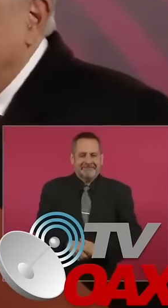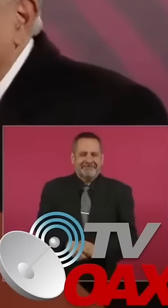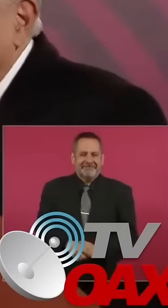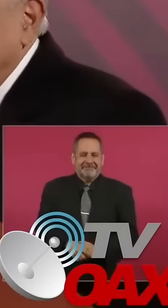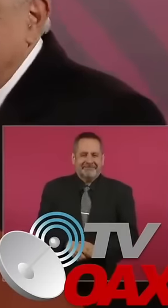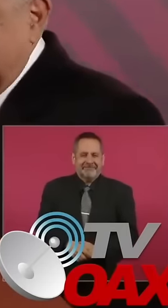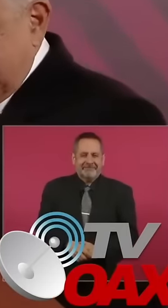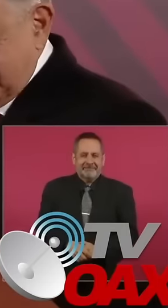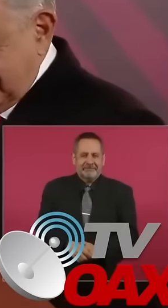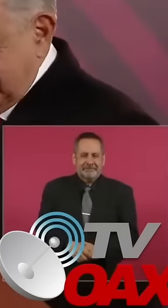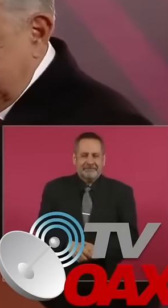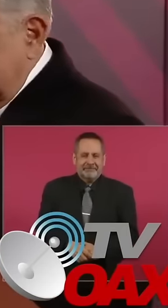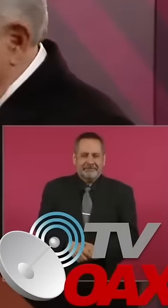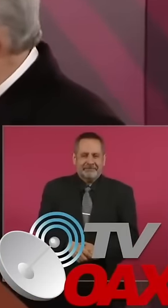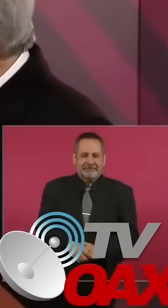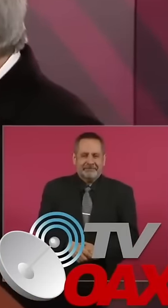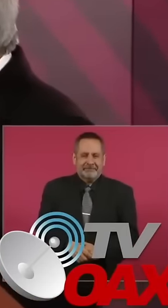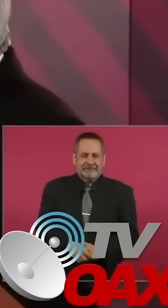Bueno.